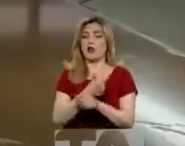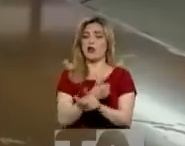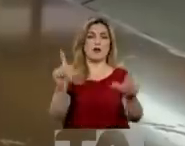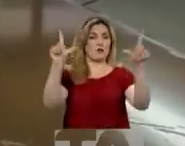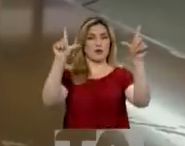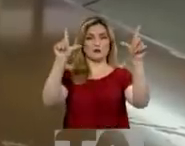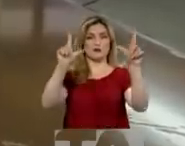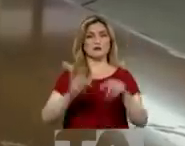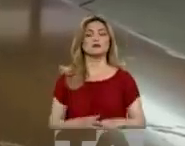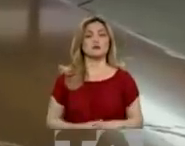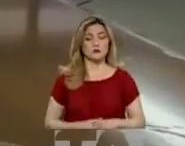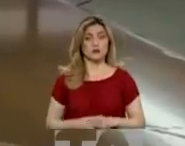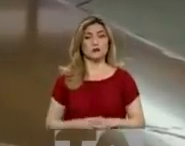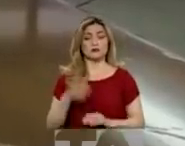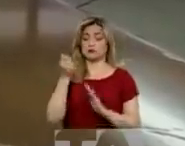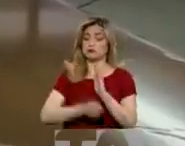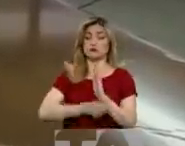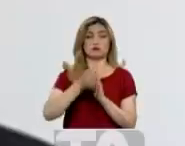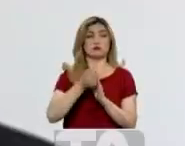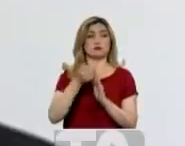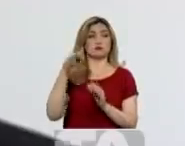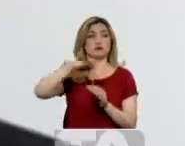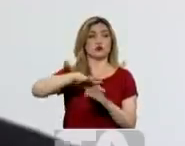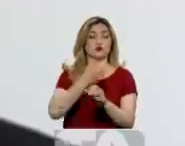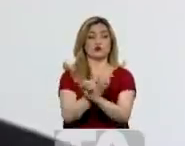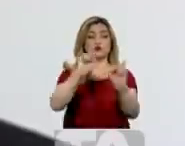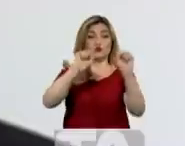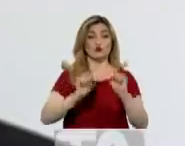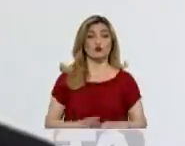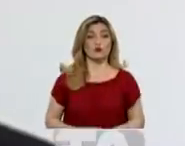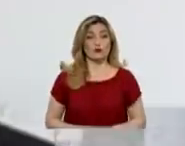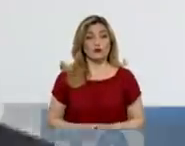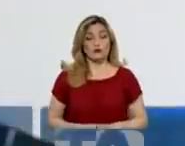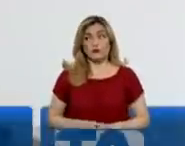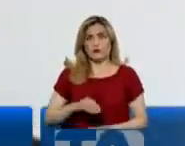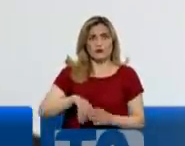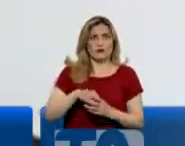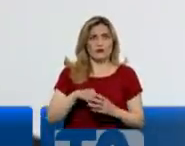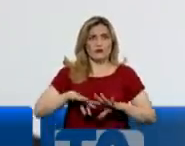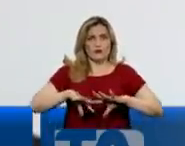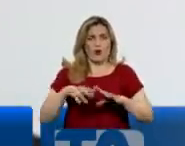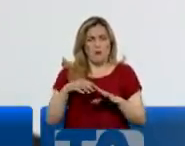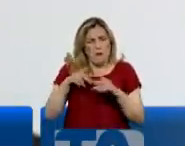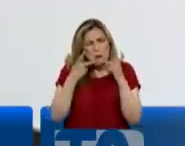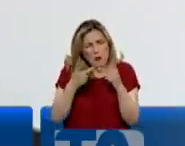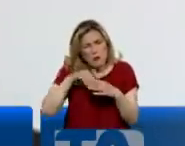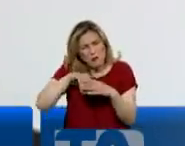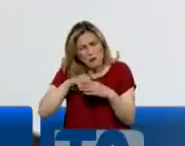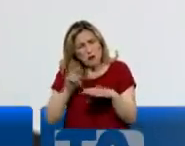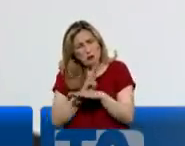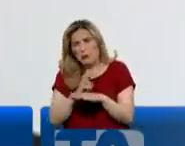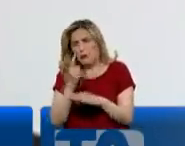juez iván saquicela emitió un voto salvado y al no existir delito de peculado pues de la corte nacional de justicia